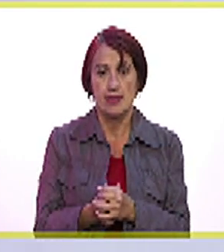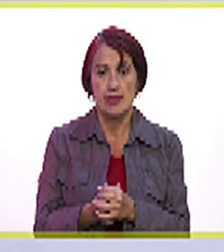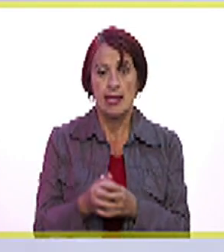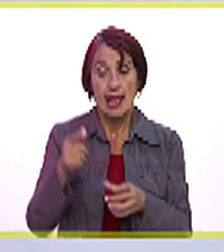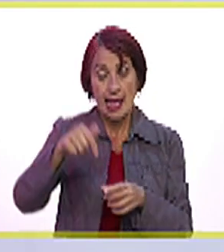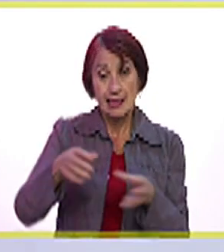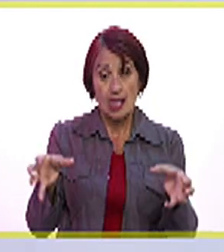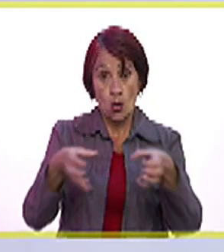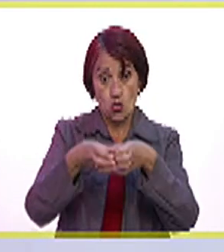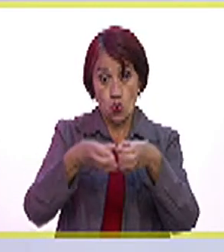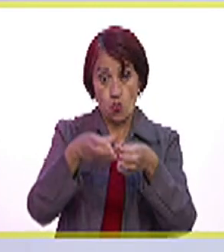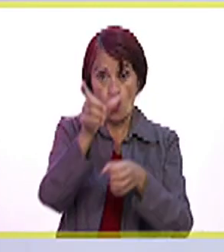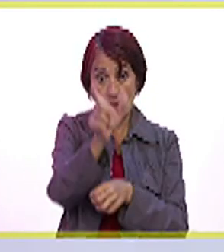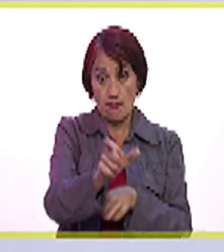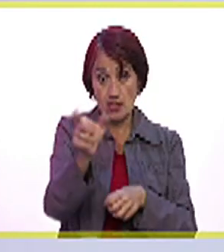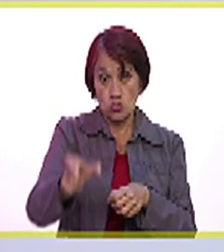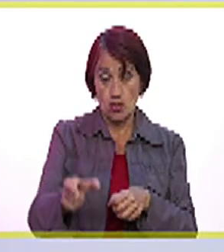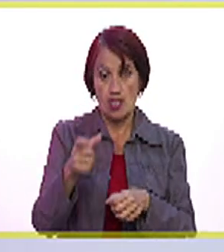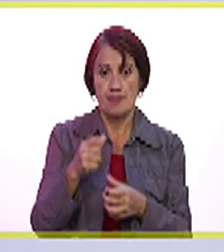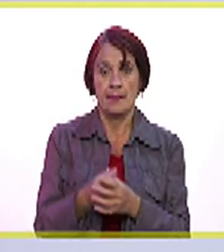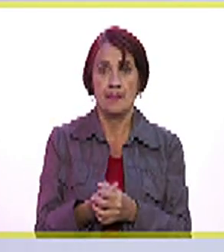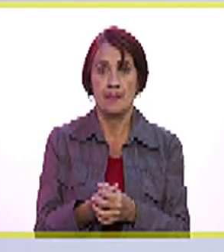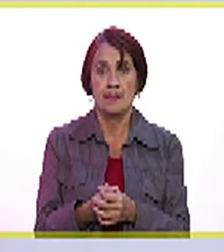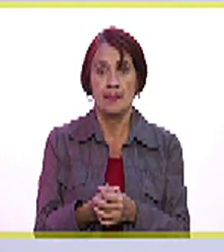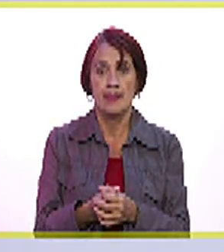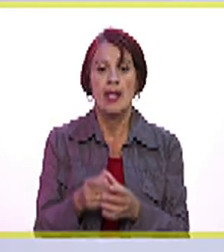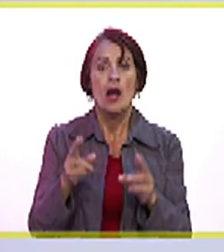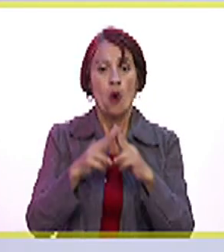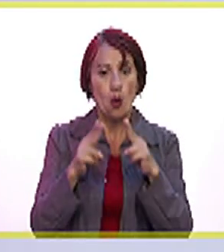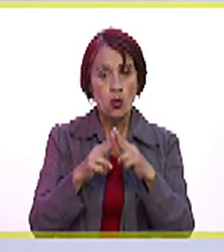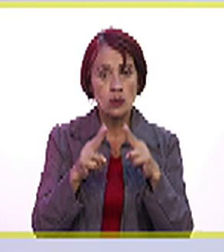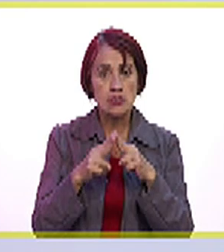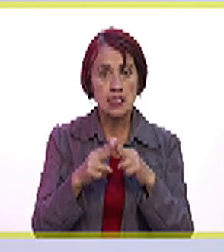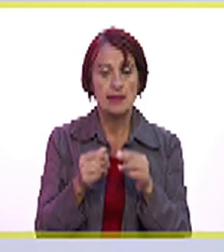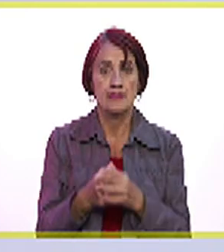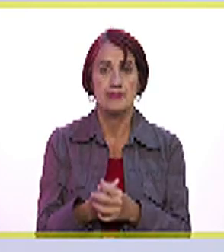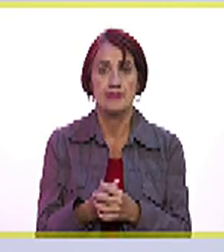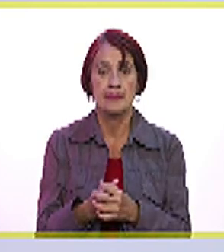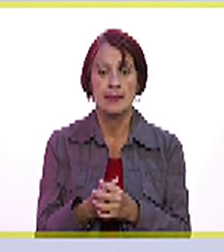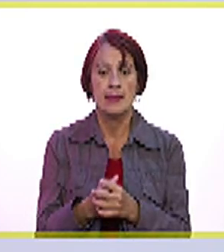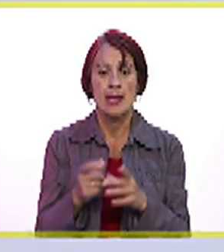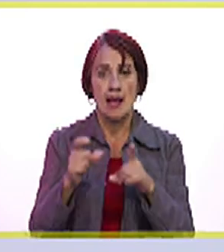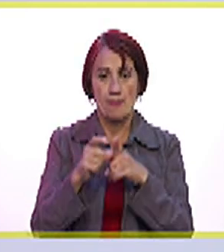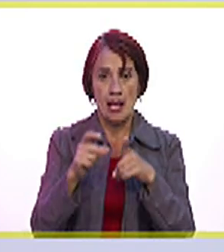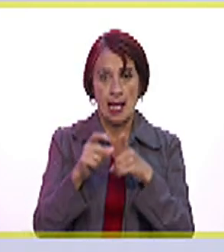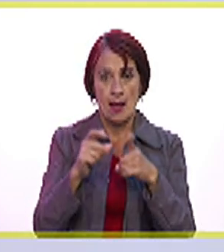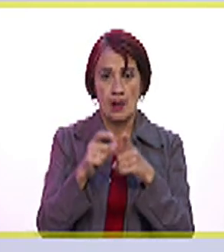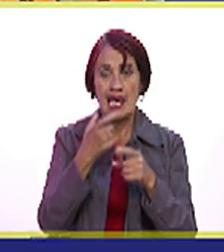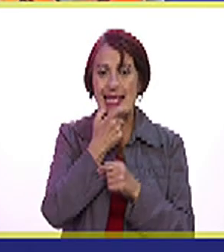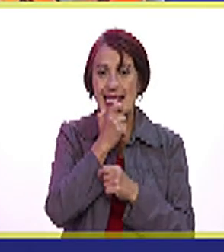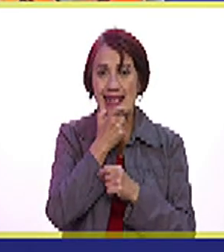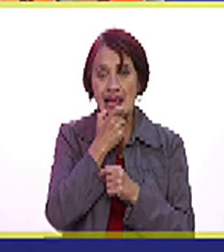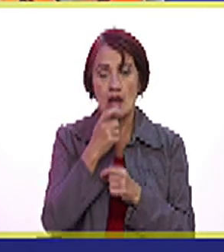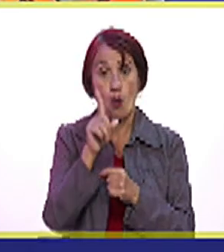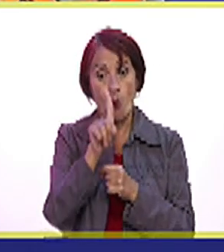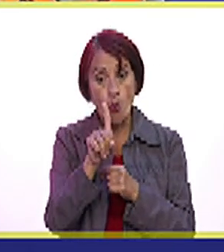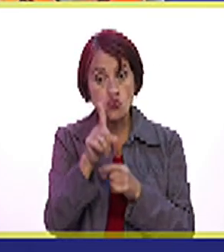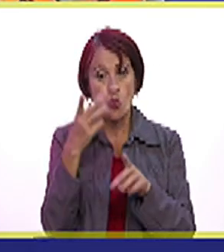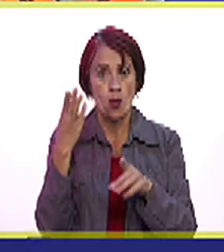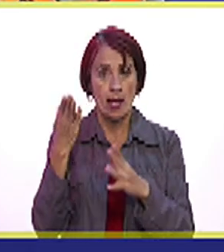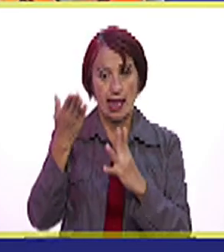ese grupo de personas. ¿Okay? Por eso es que el juego se llama Among Us. Recuerden lo que significa. ¿Okay? Uno entre nosotros.